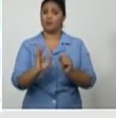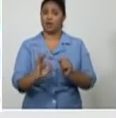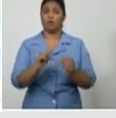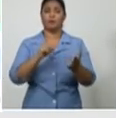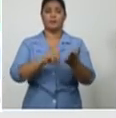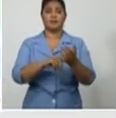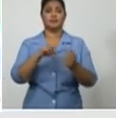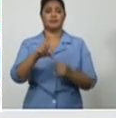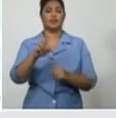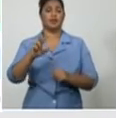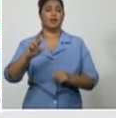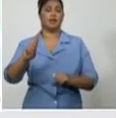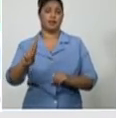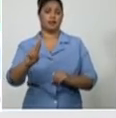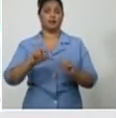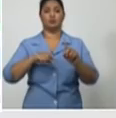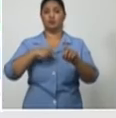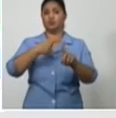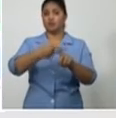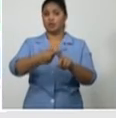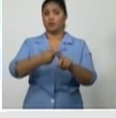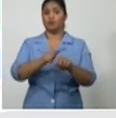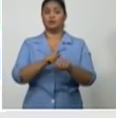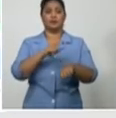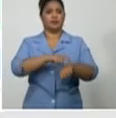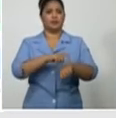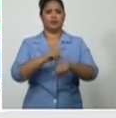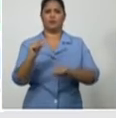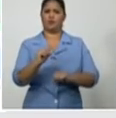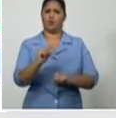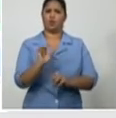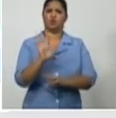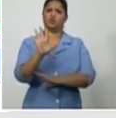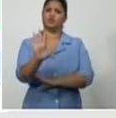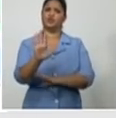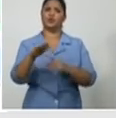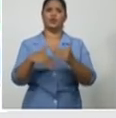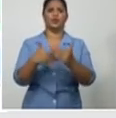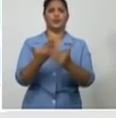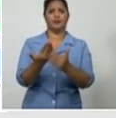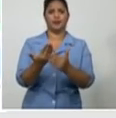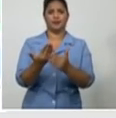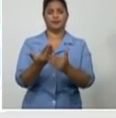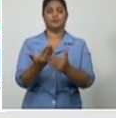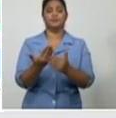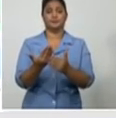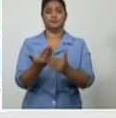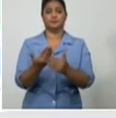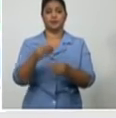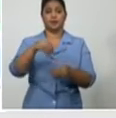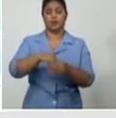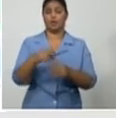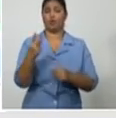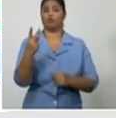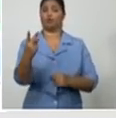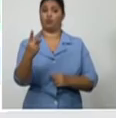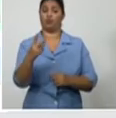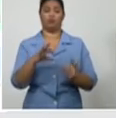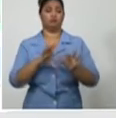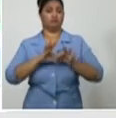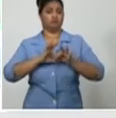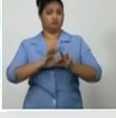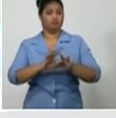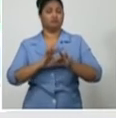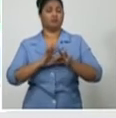y después de una estadía que no fue muy prolongada, 5 días en el hospital, 2 de ellos en terapia intensiva, por